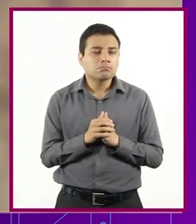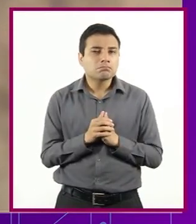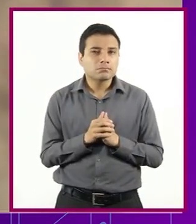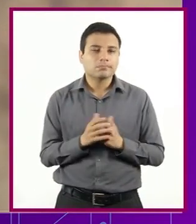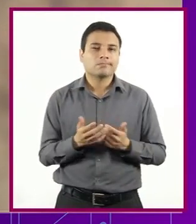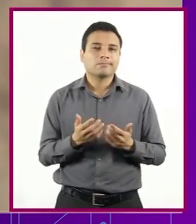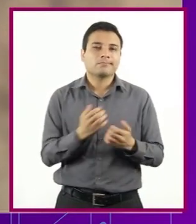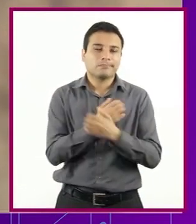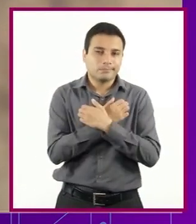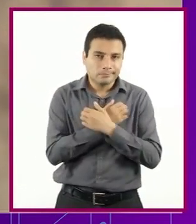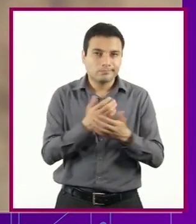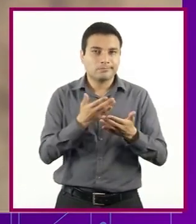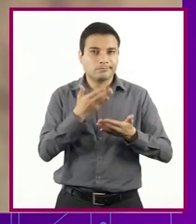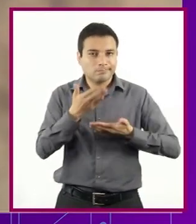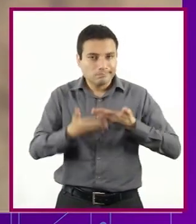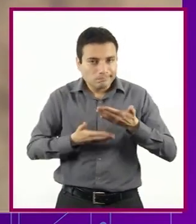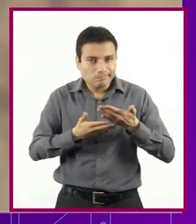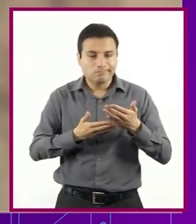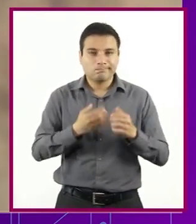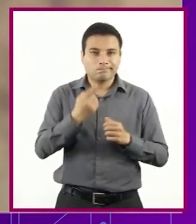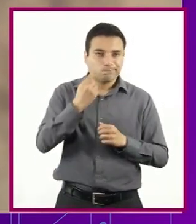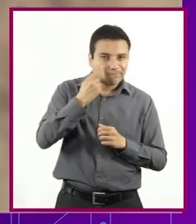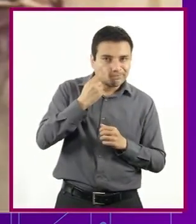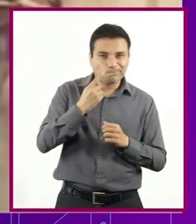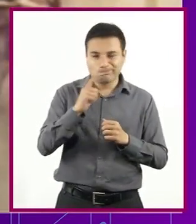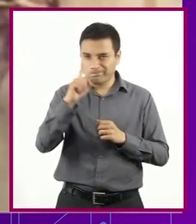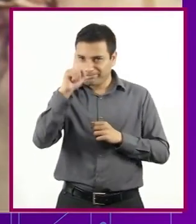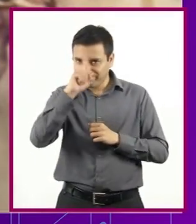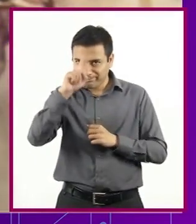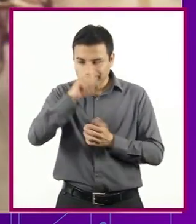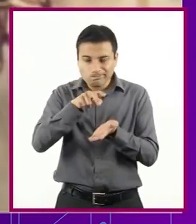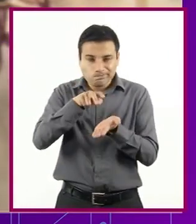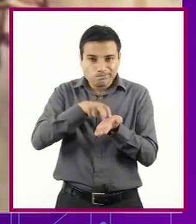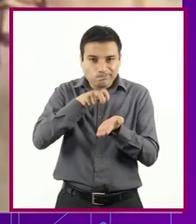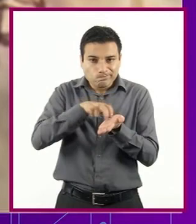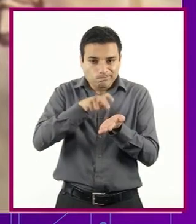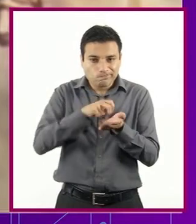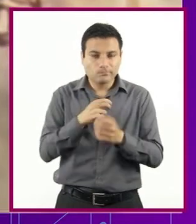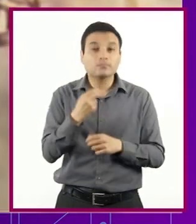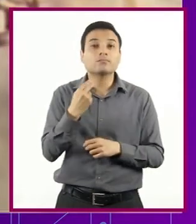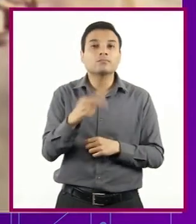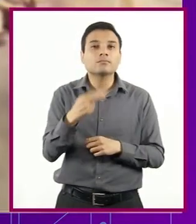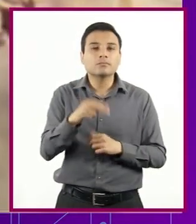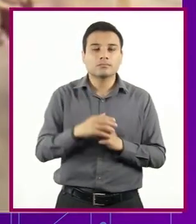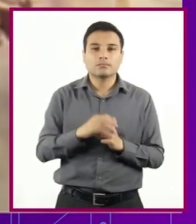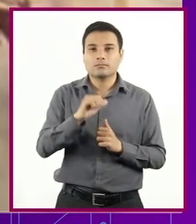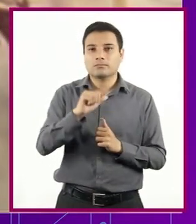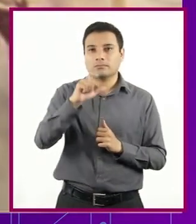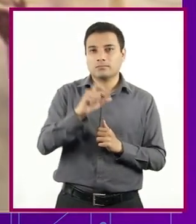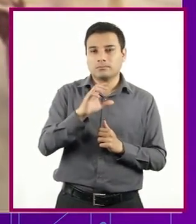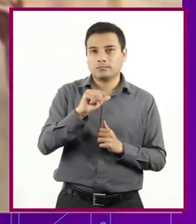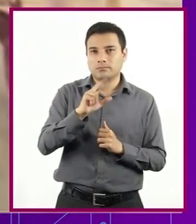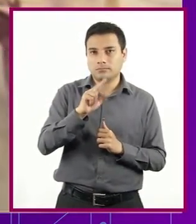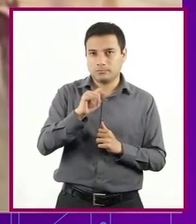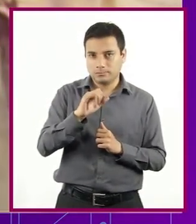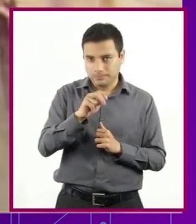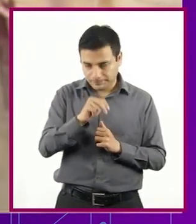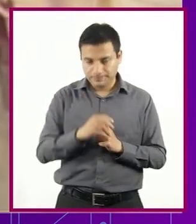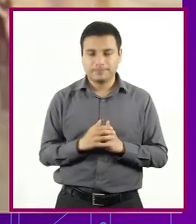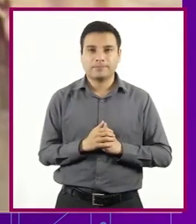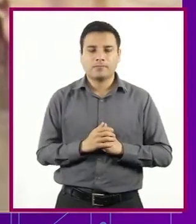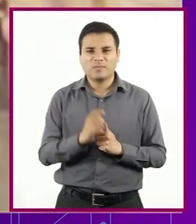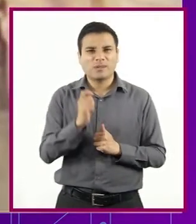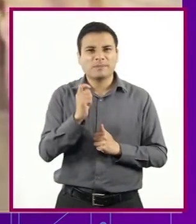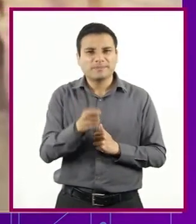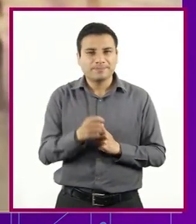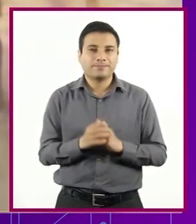de educar, de coordinar a los jóvenes, que estos recibían el nombre de Axcautín, que quiere